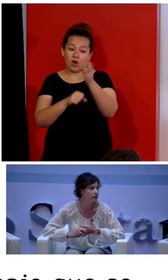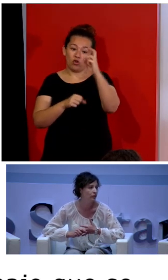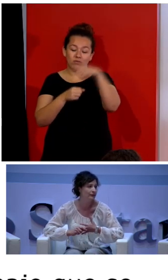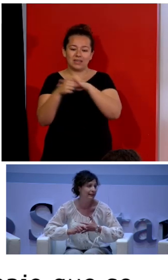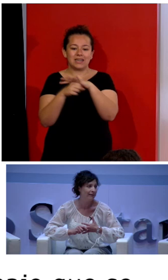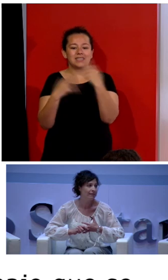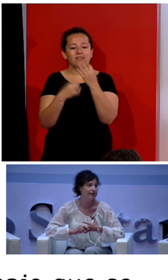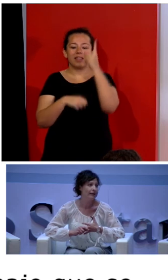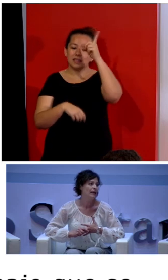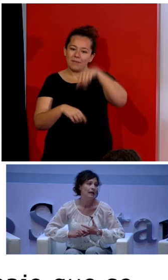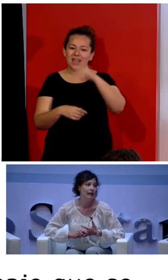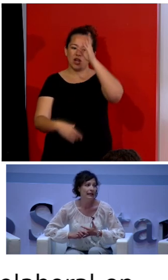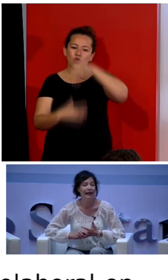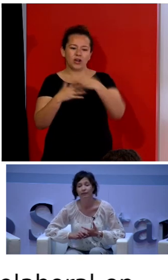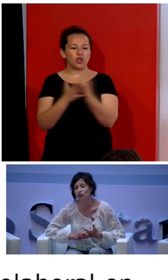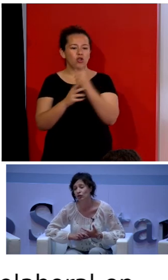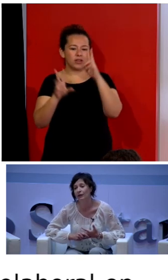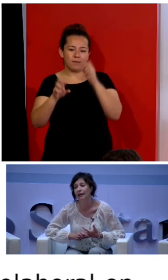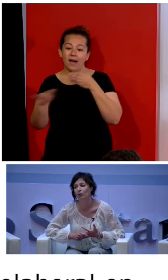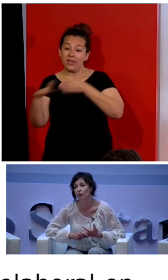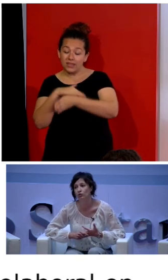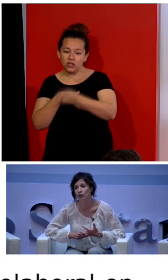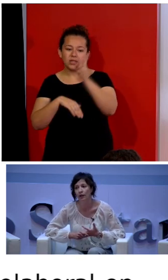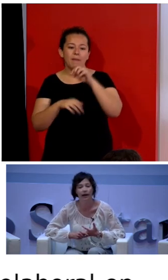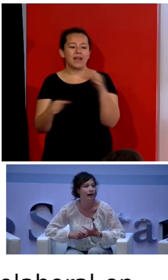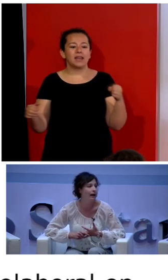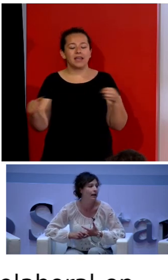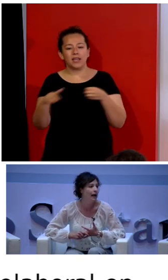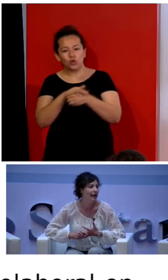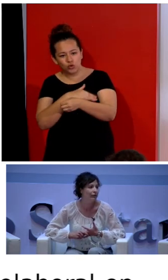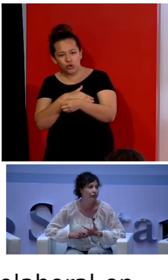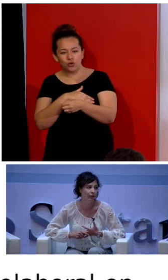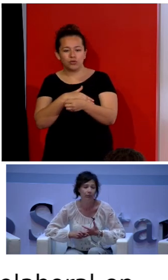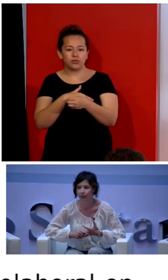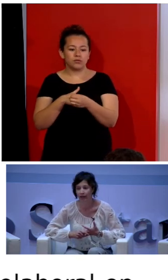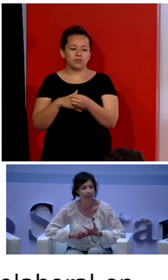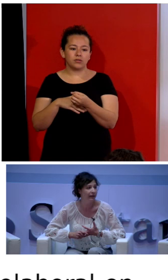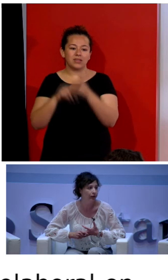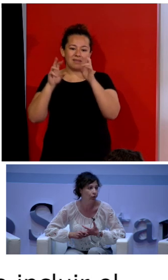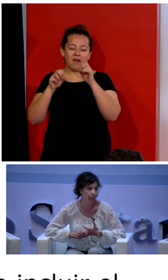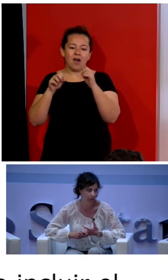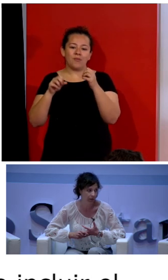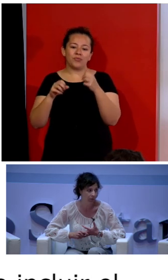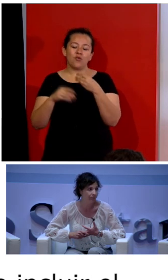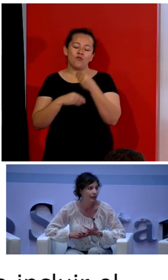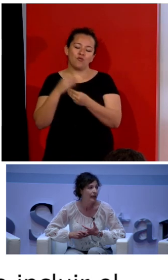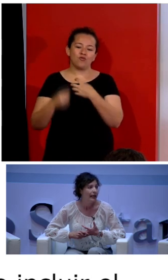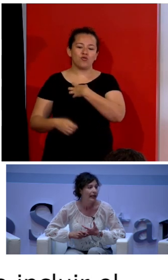incluir todo el tema del el acceso y la inclusión a la función pública, al empleo